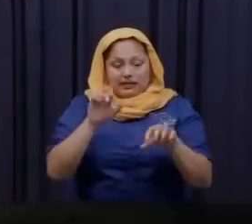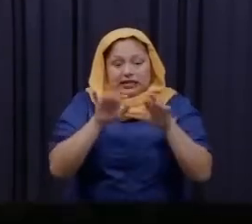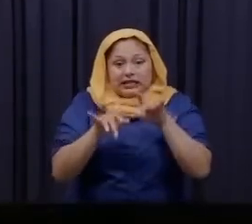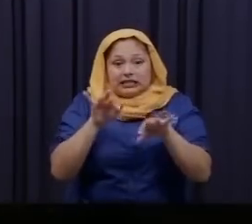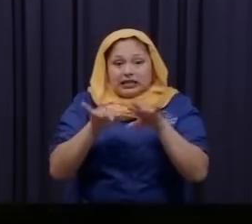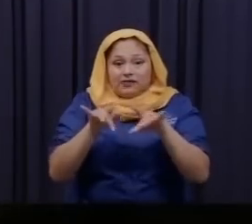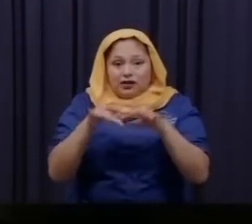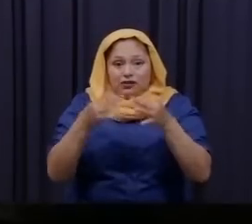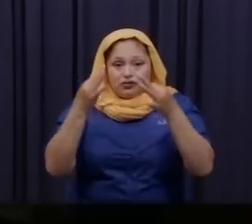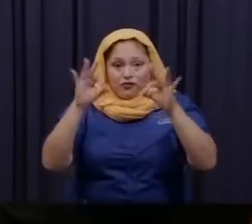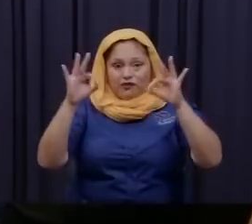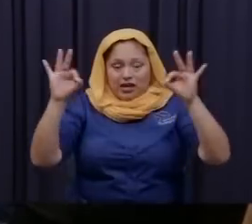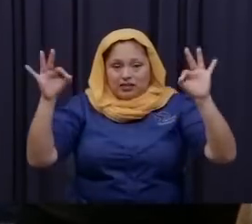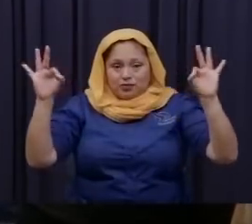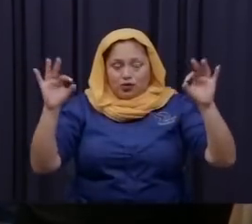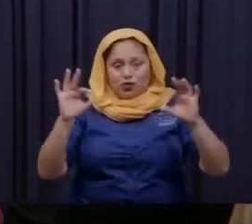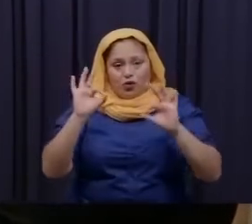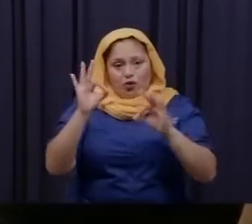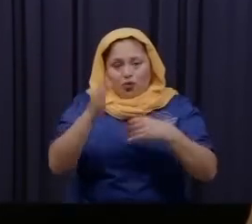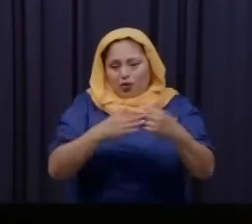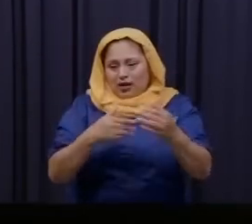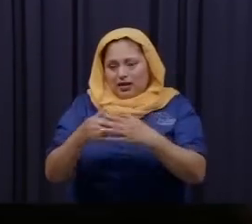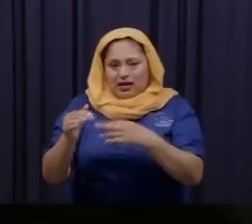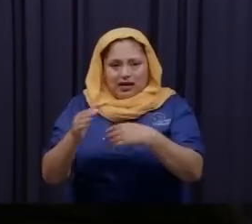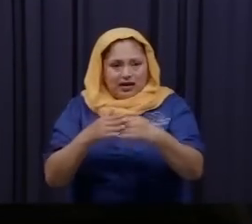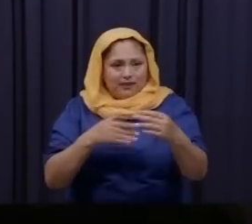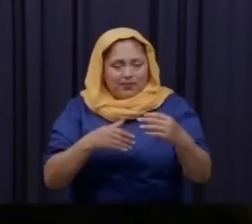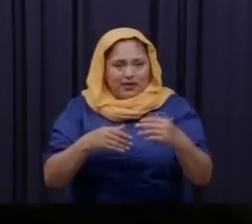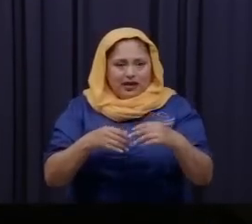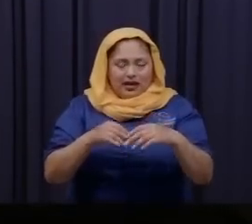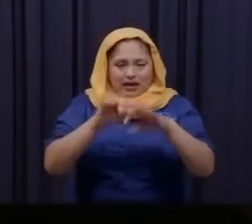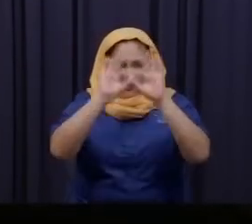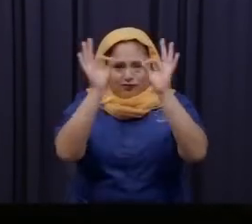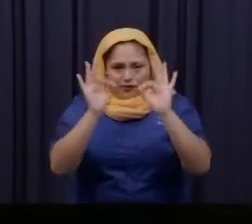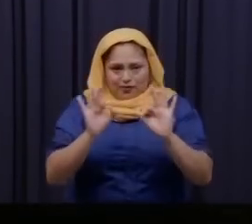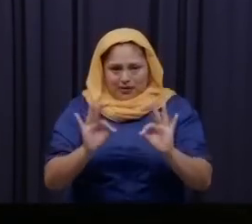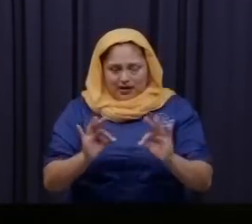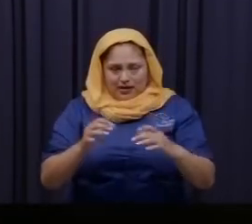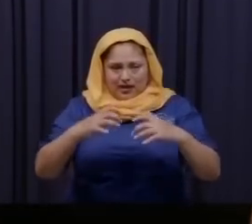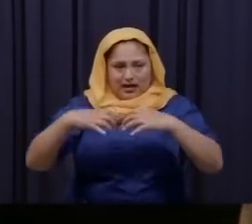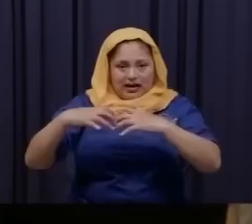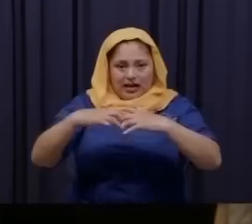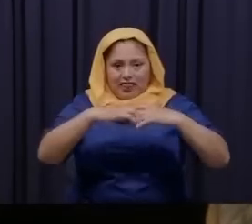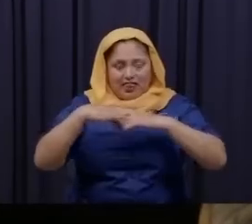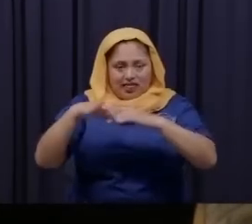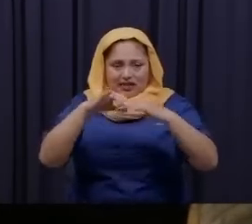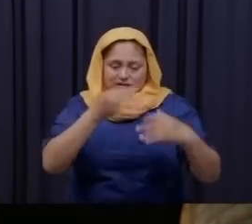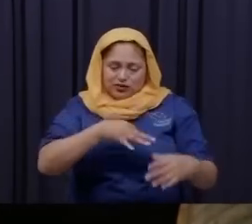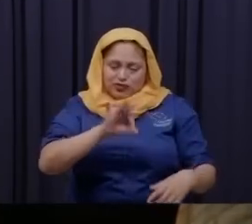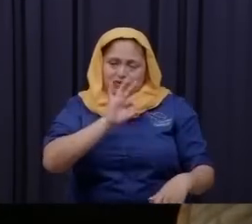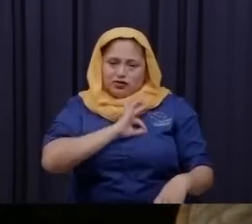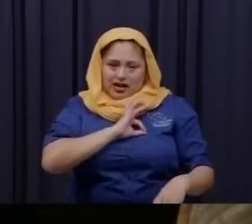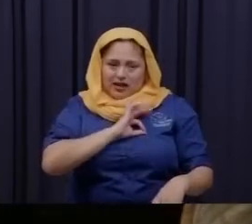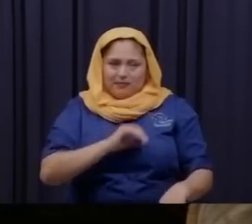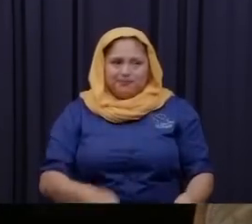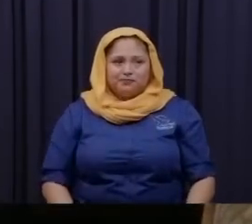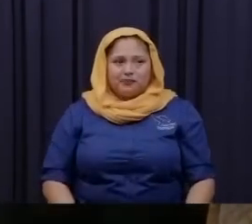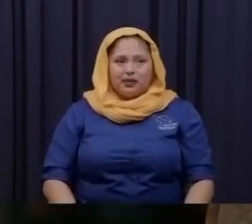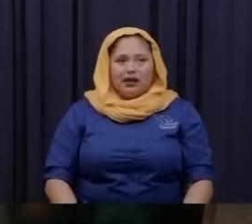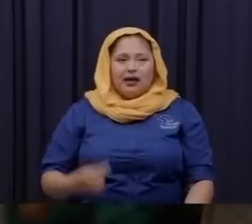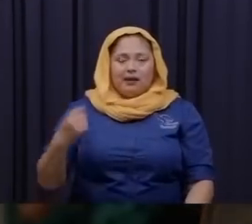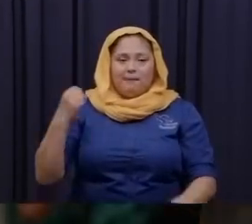decirle: Señor, aquí estoy y necesito también que tú me bendigas? ¿Habrá alguien más esta noche que desee